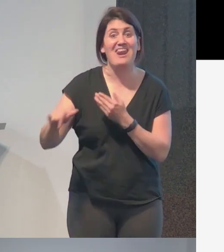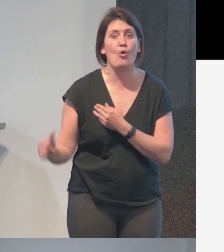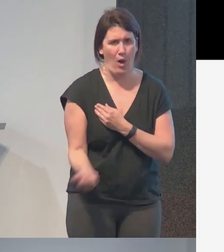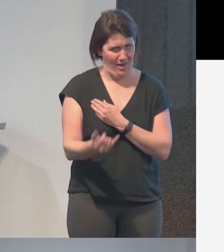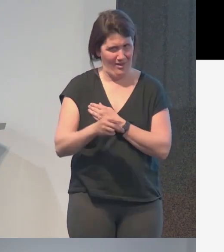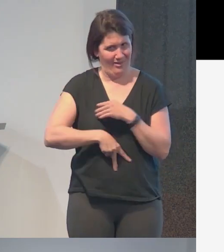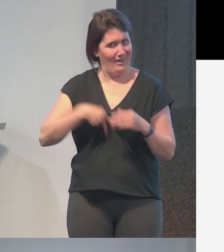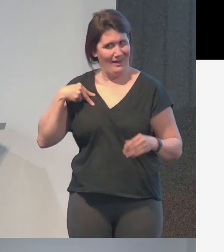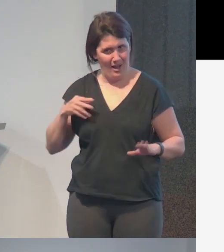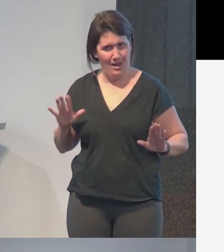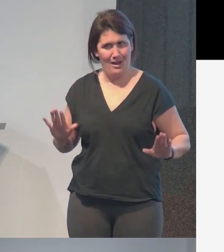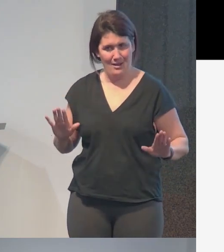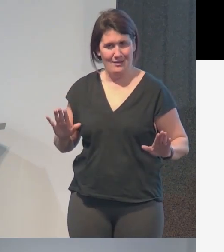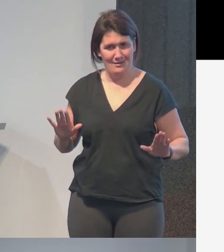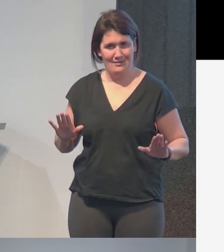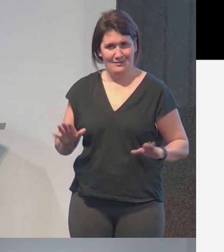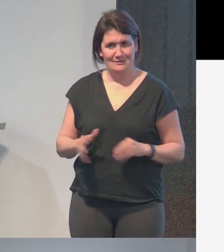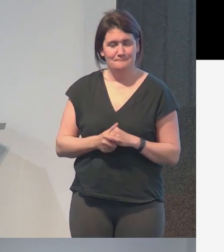humano.